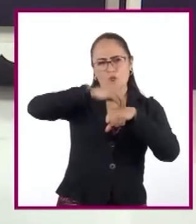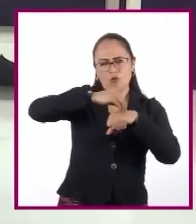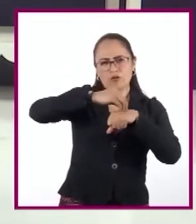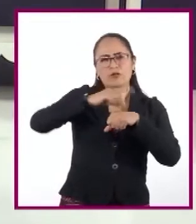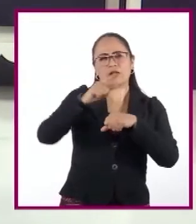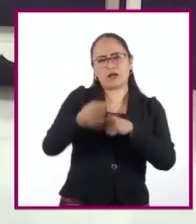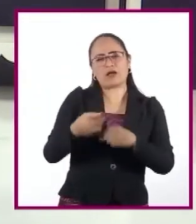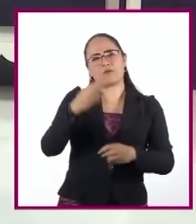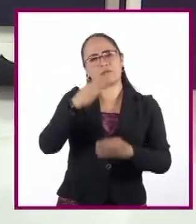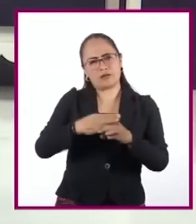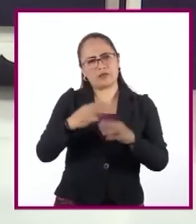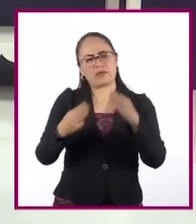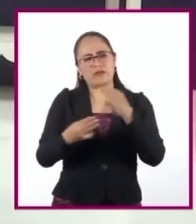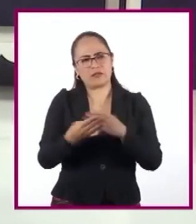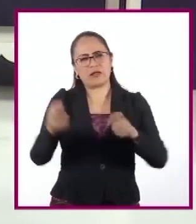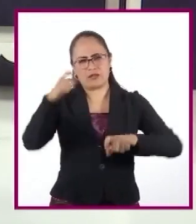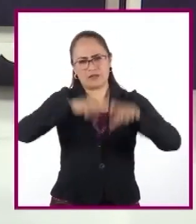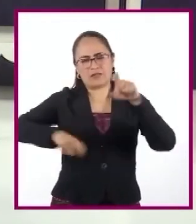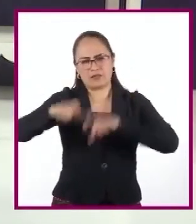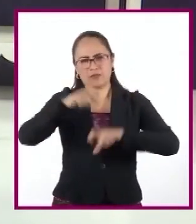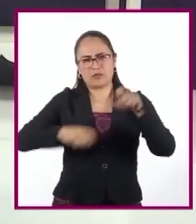elemento en esta intersección.